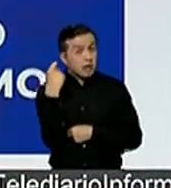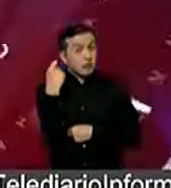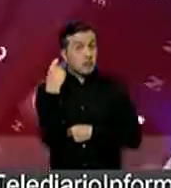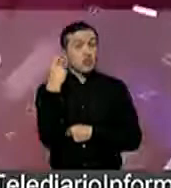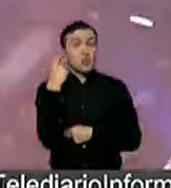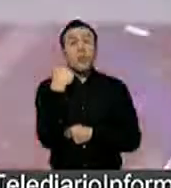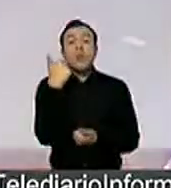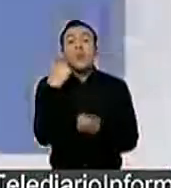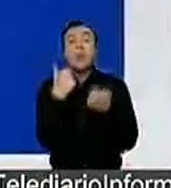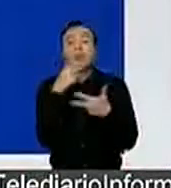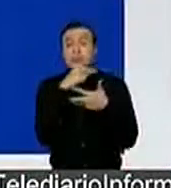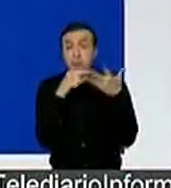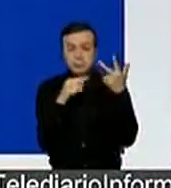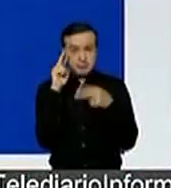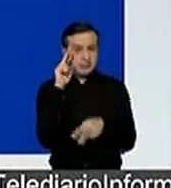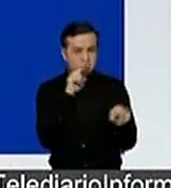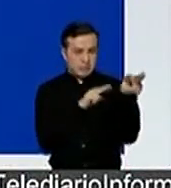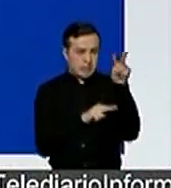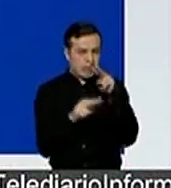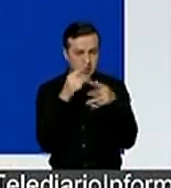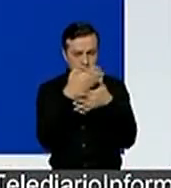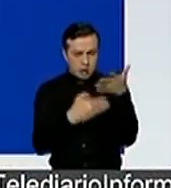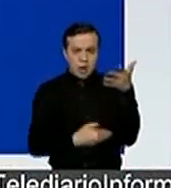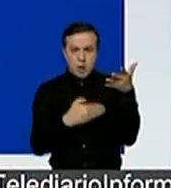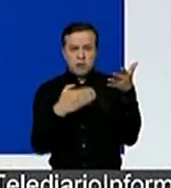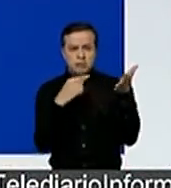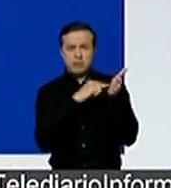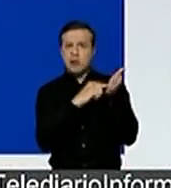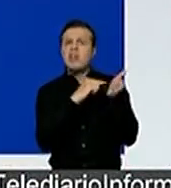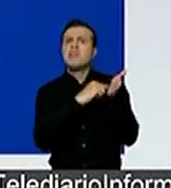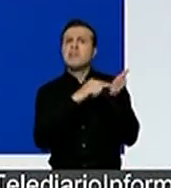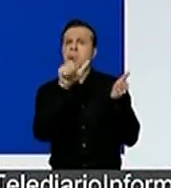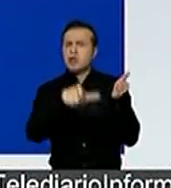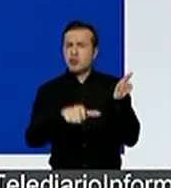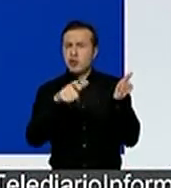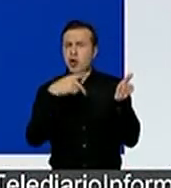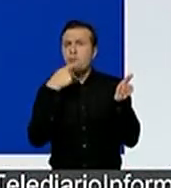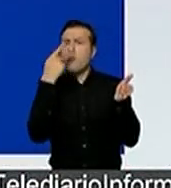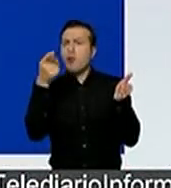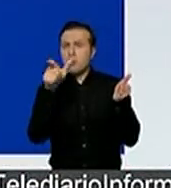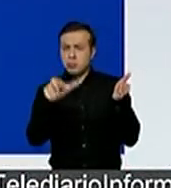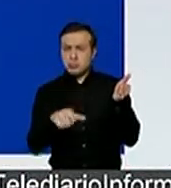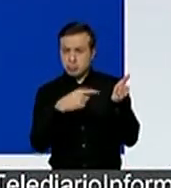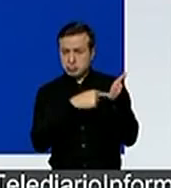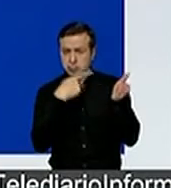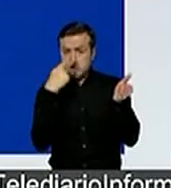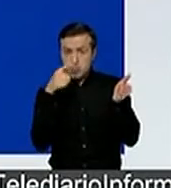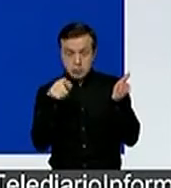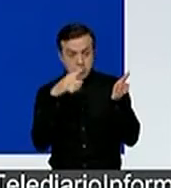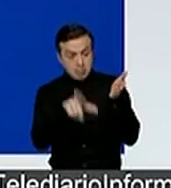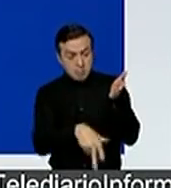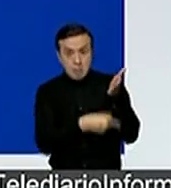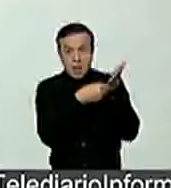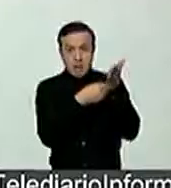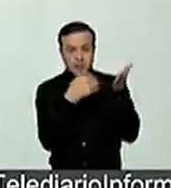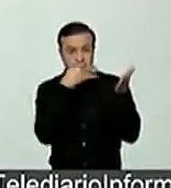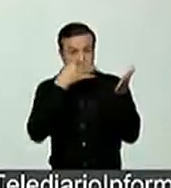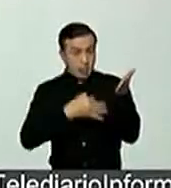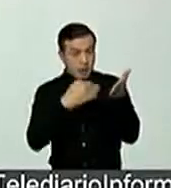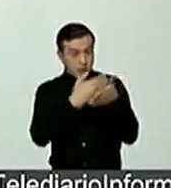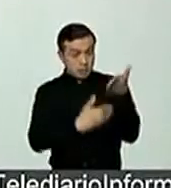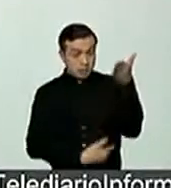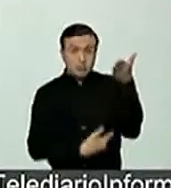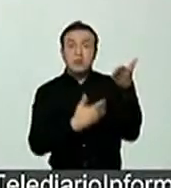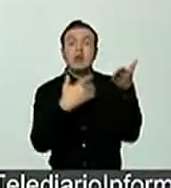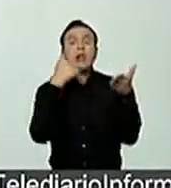satírico. Reconozca las citas falsas. Si una frase se atribuye a un personaje público, siempre tendrá información adicional que la corrobore. Recuerde que